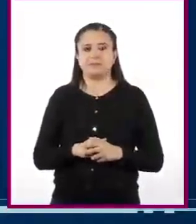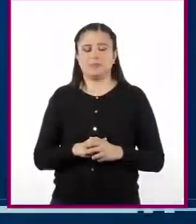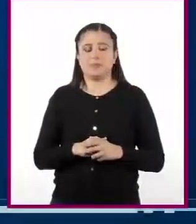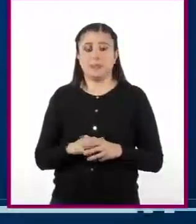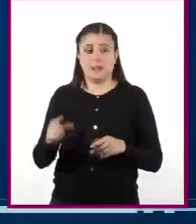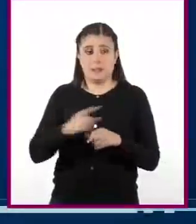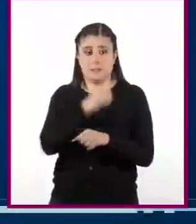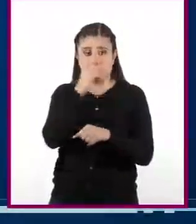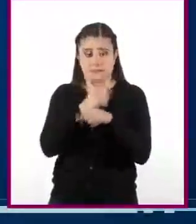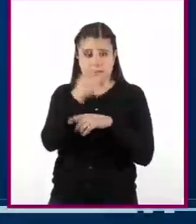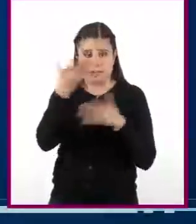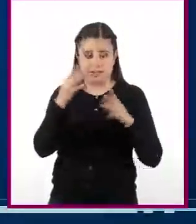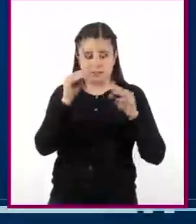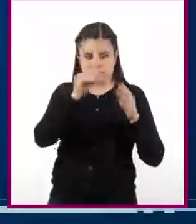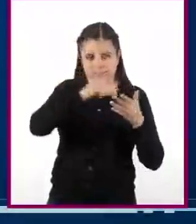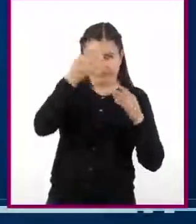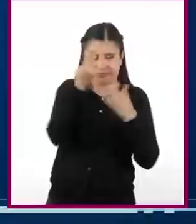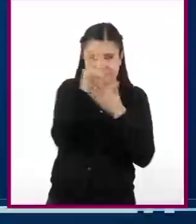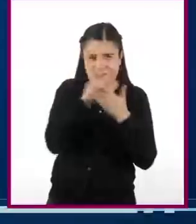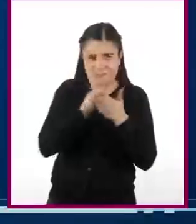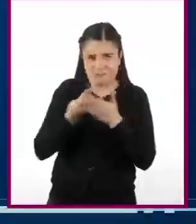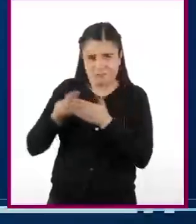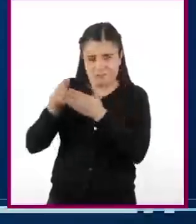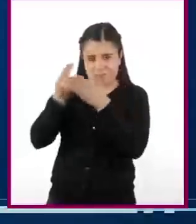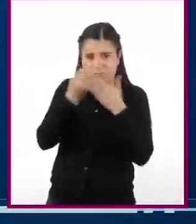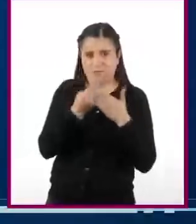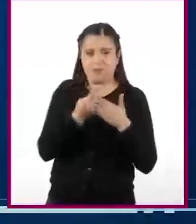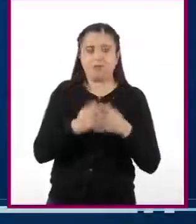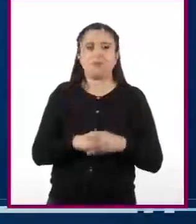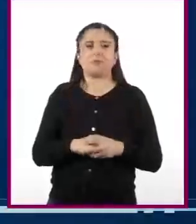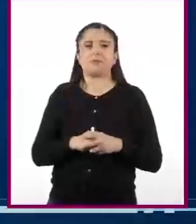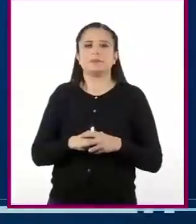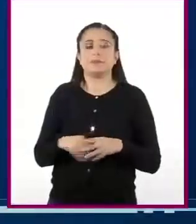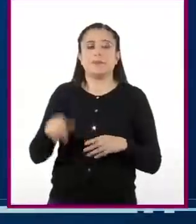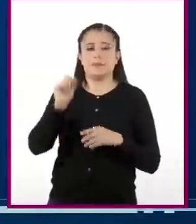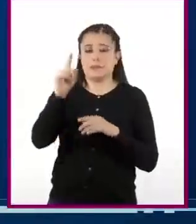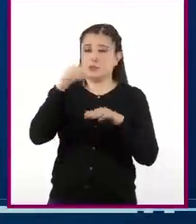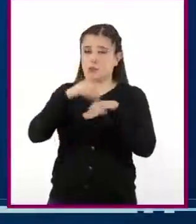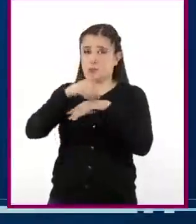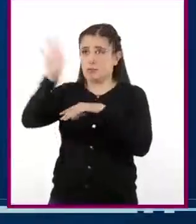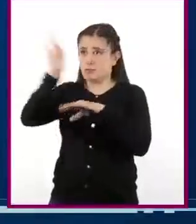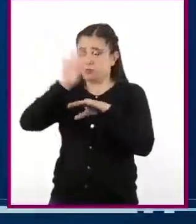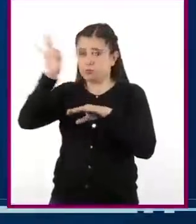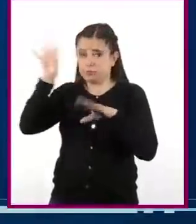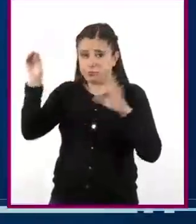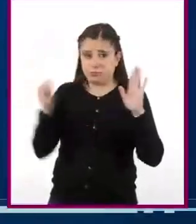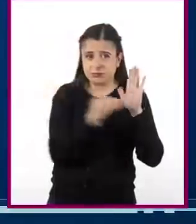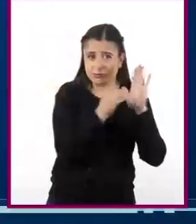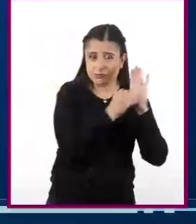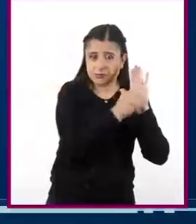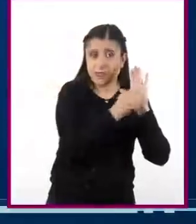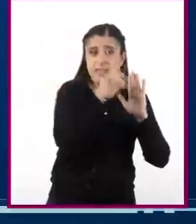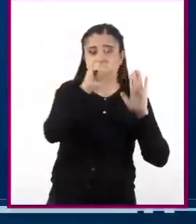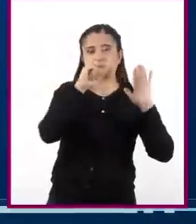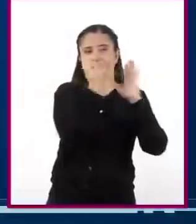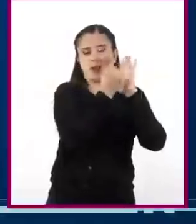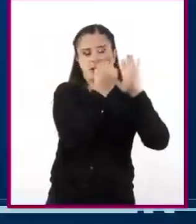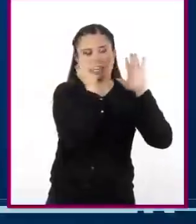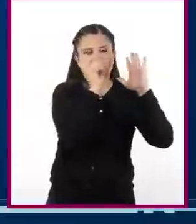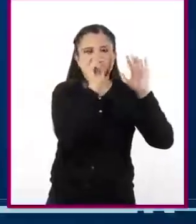Primero construimos el histograma de nuestro conjunto de datos. Después, determinamos la marca de clase de cada